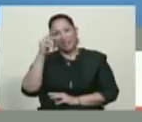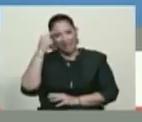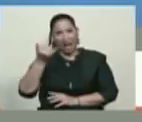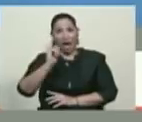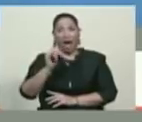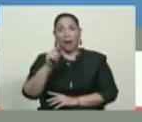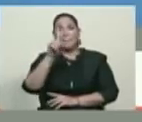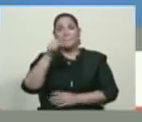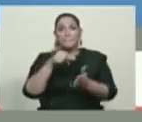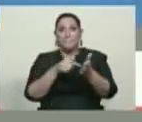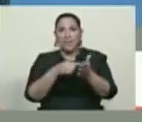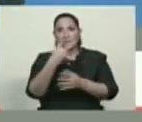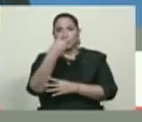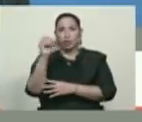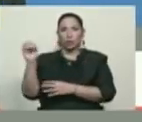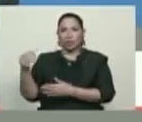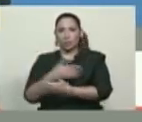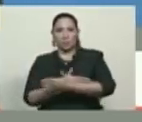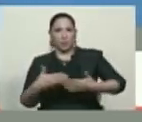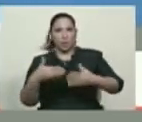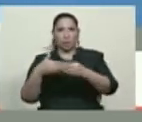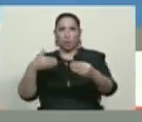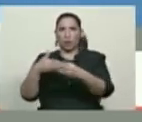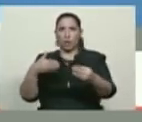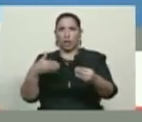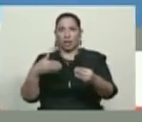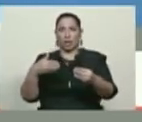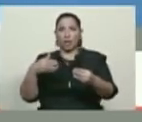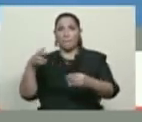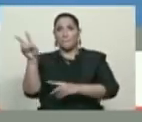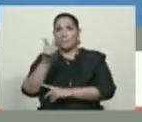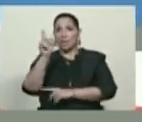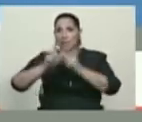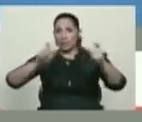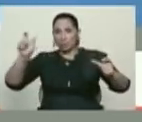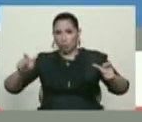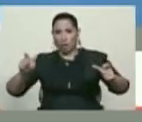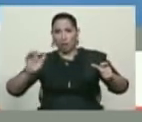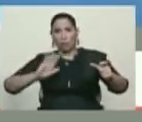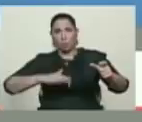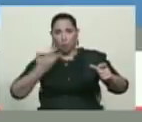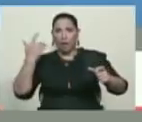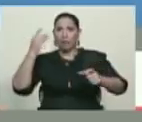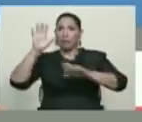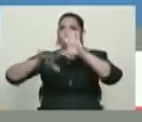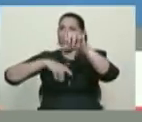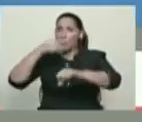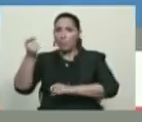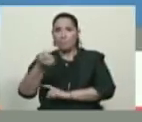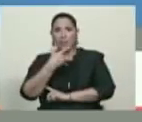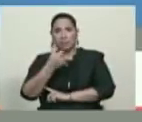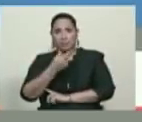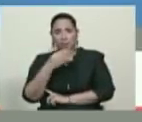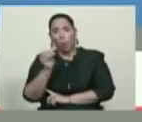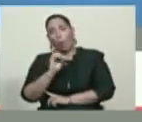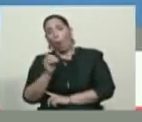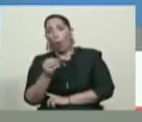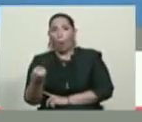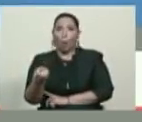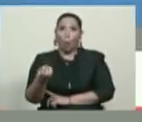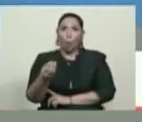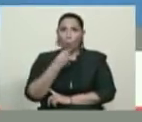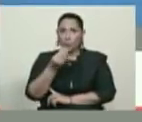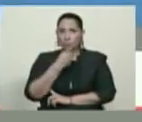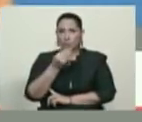dólares de los venezolanos y venezolanas que se han podido convertir en medicina, se han podido convertir en alimentos, se han podido convertir en